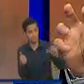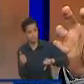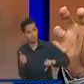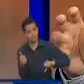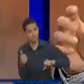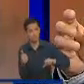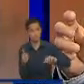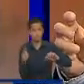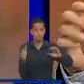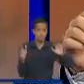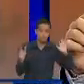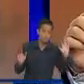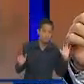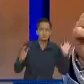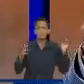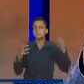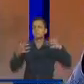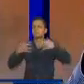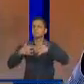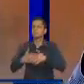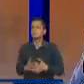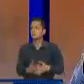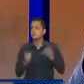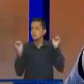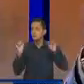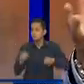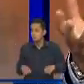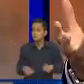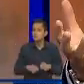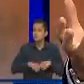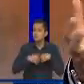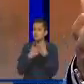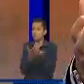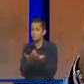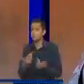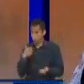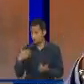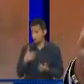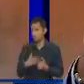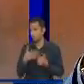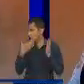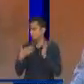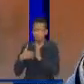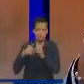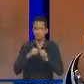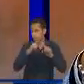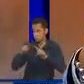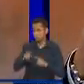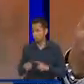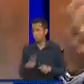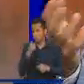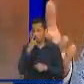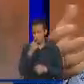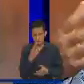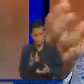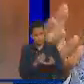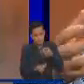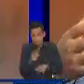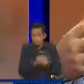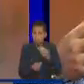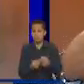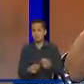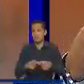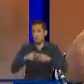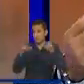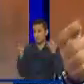son buenos, en relación a lo que se tiene, digamos, los intereses comerciales, financieros de grandes